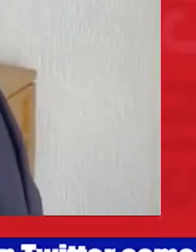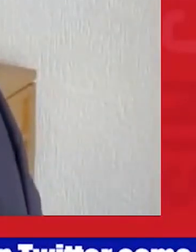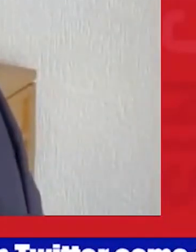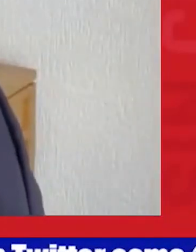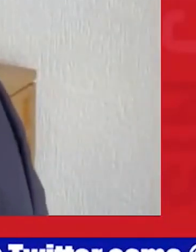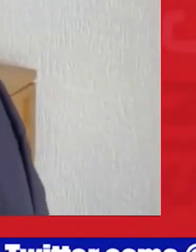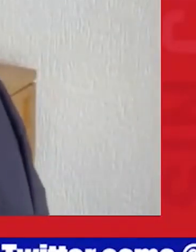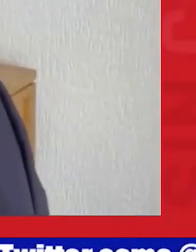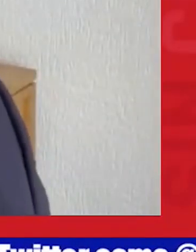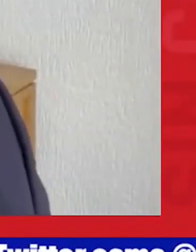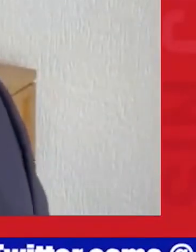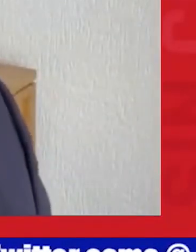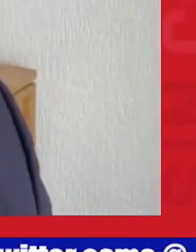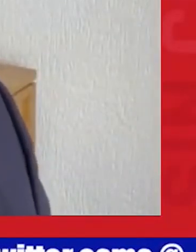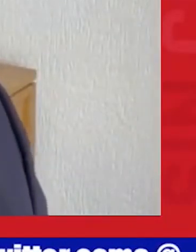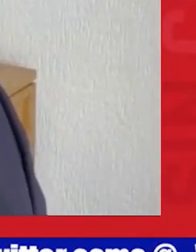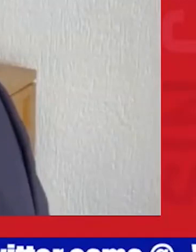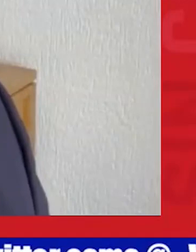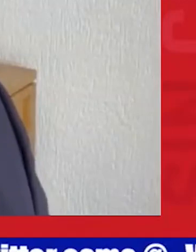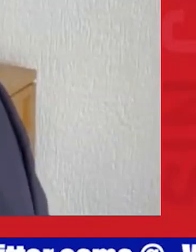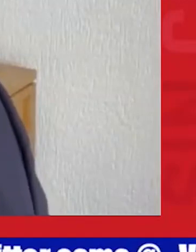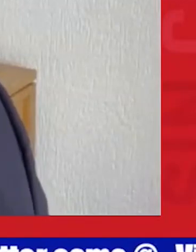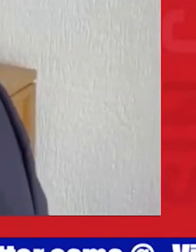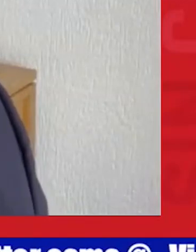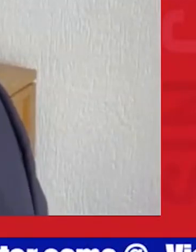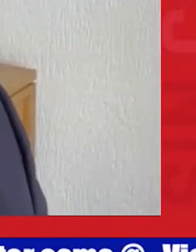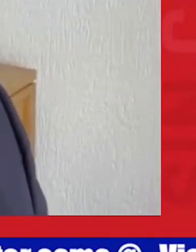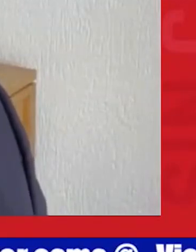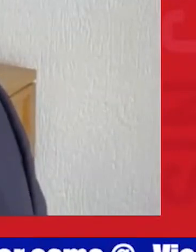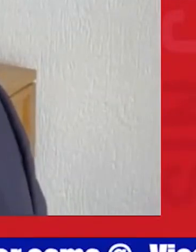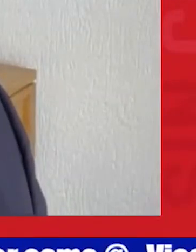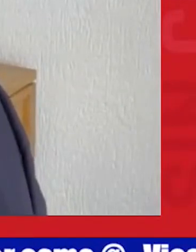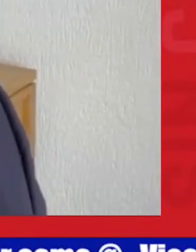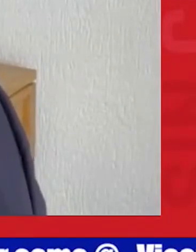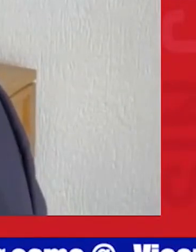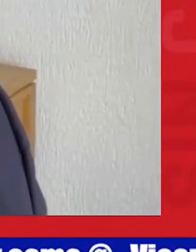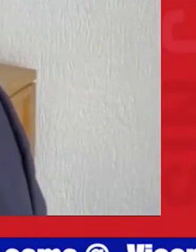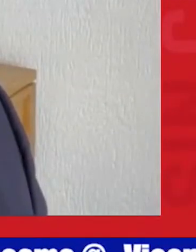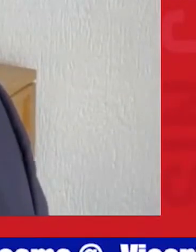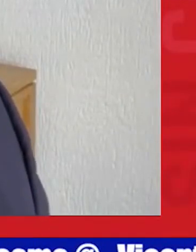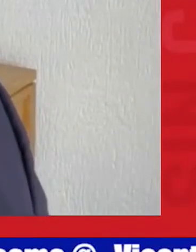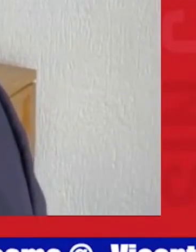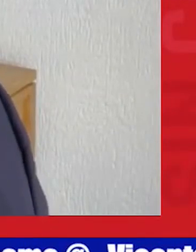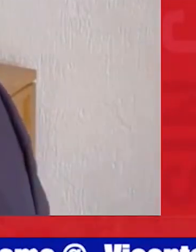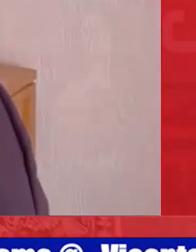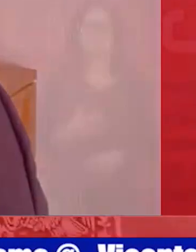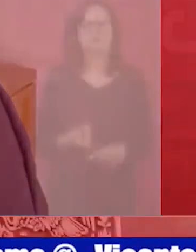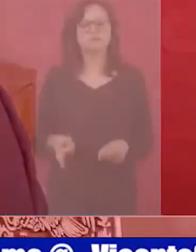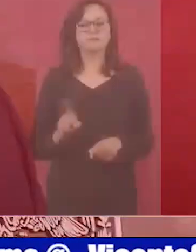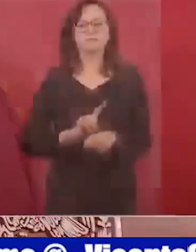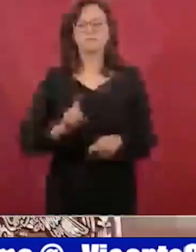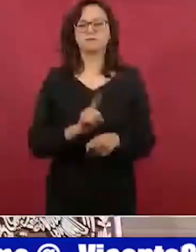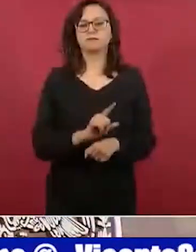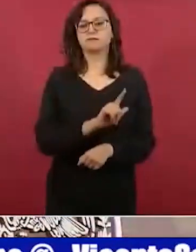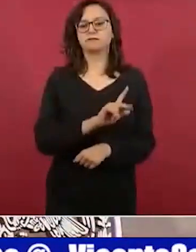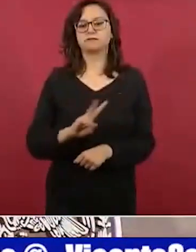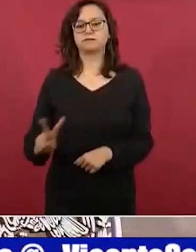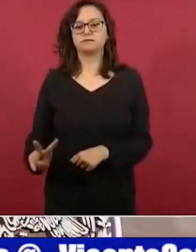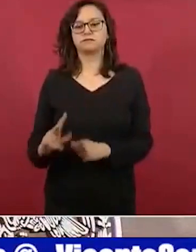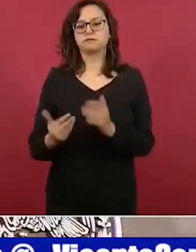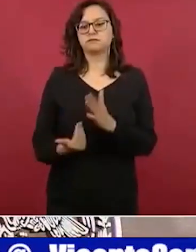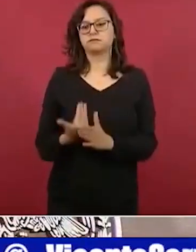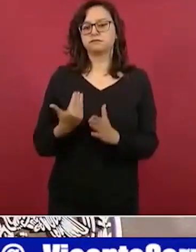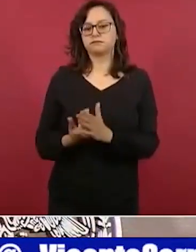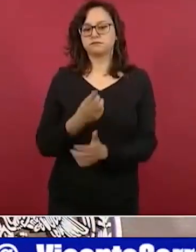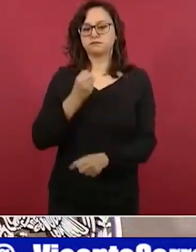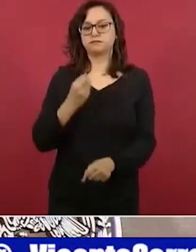de golpeteo. En torno al Tren Maya, el presidente Andrés Manuel López Obrador asegura que como pararon